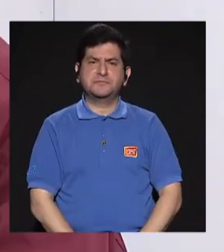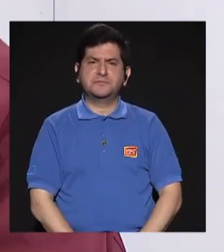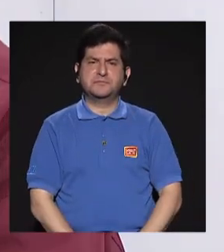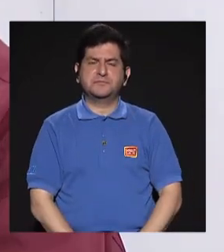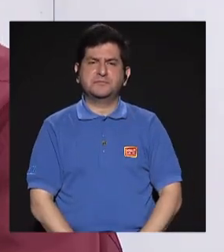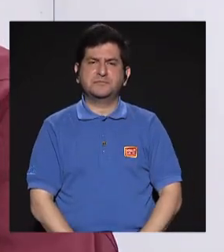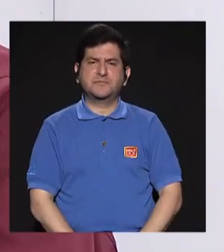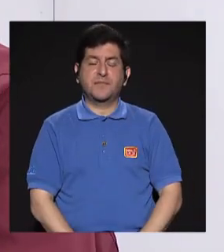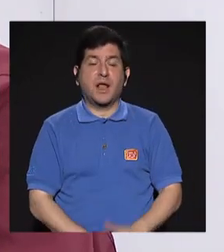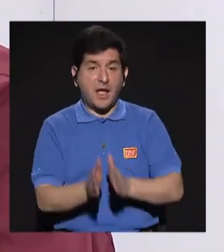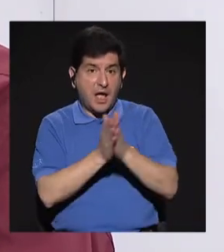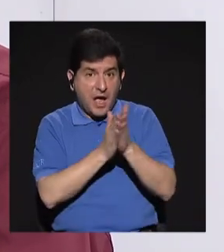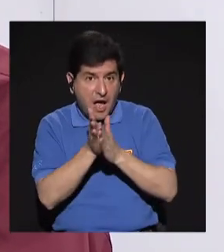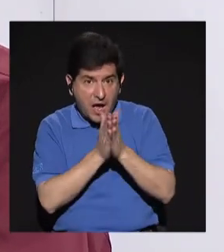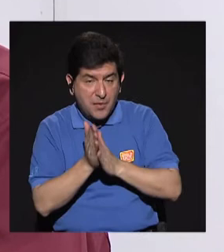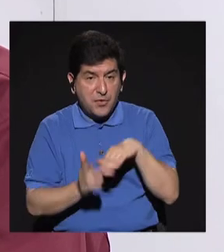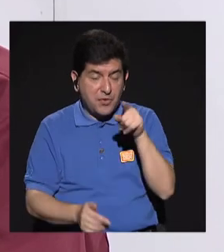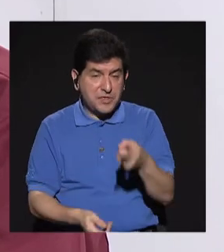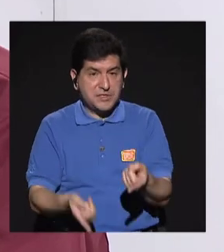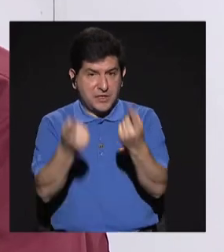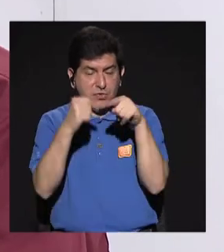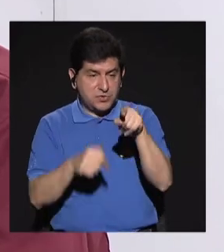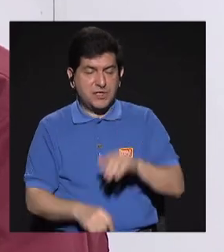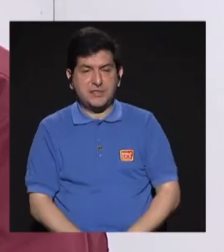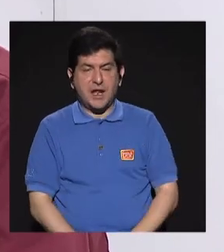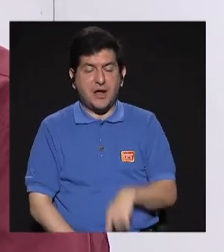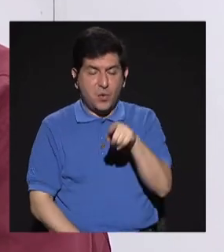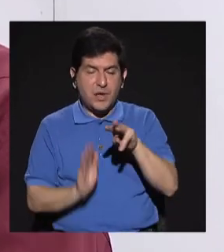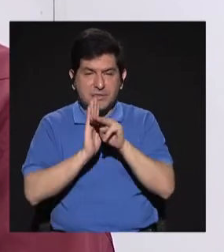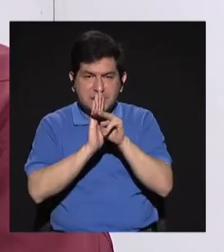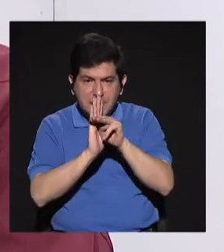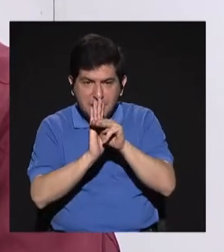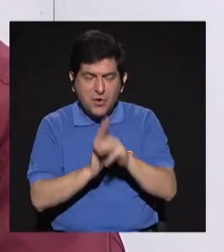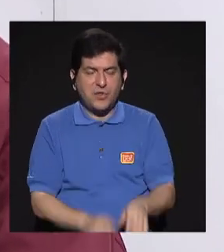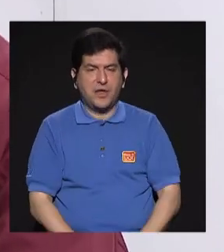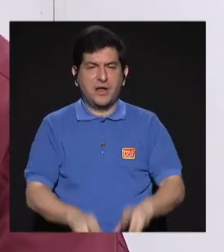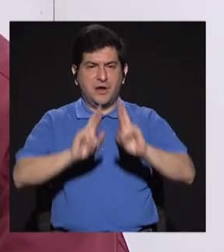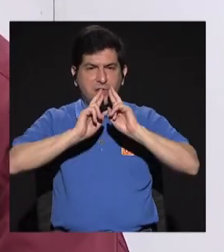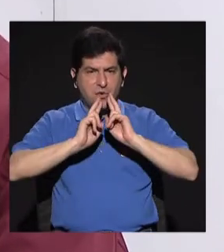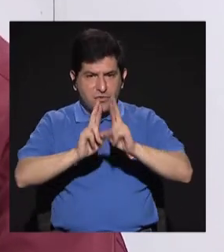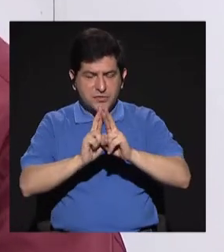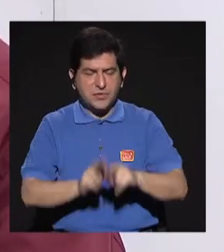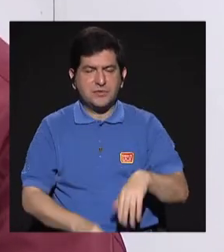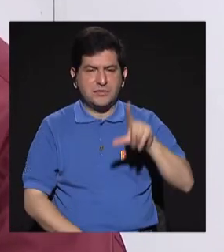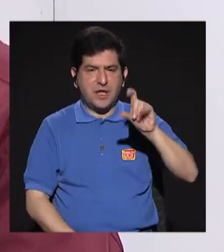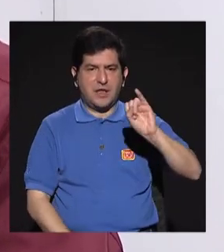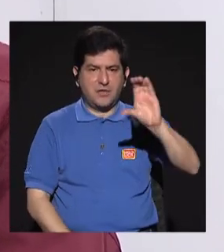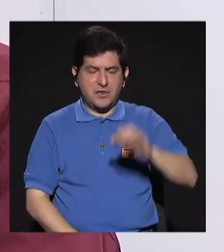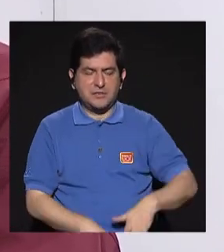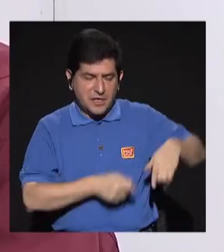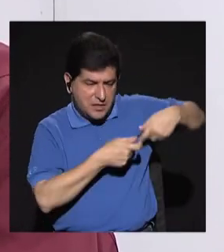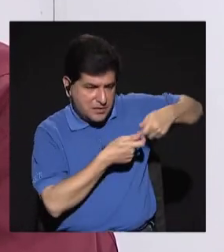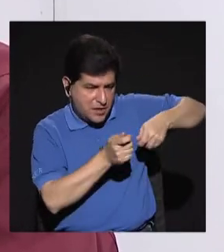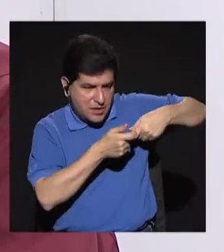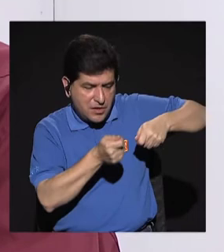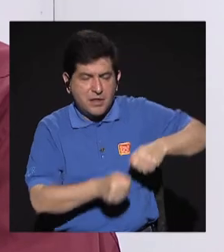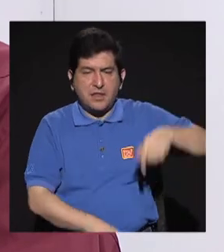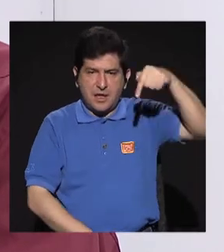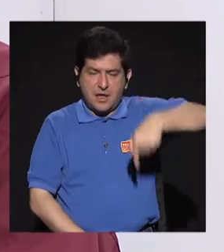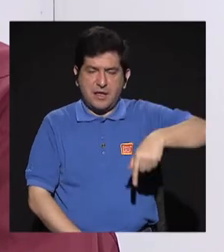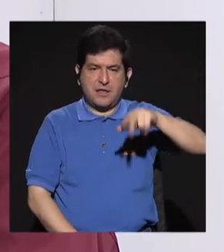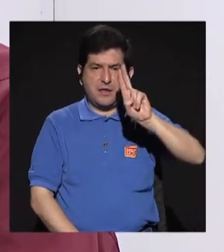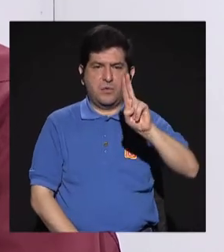aprovechando que usted nos trajo este este modelo que es resultado de su licenciatura en arqueología en la universidad de